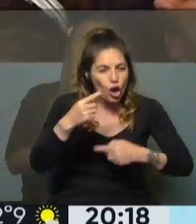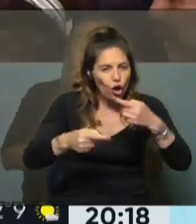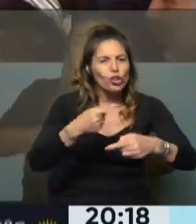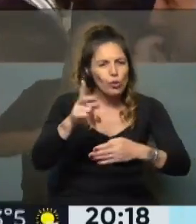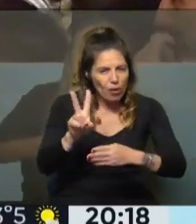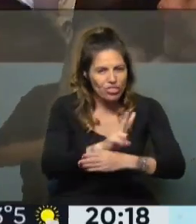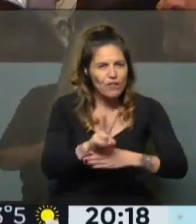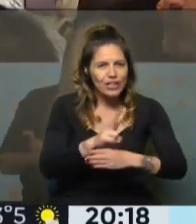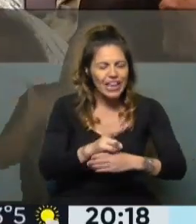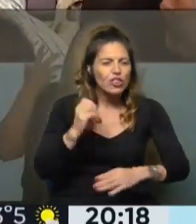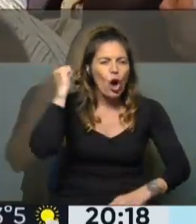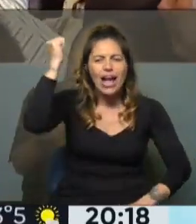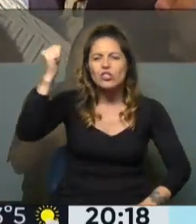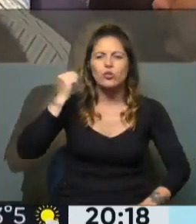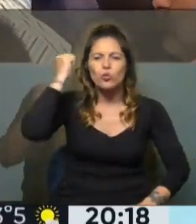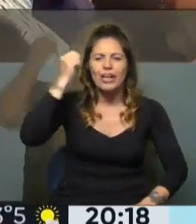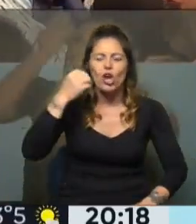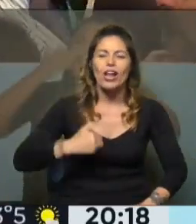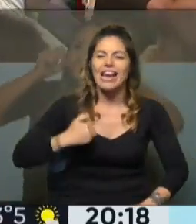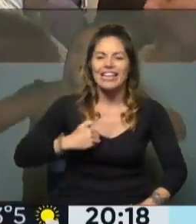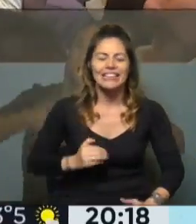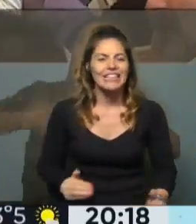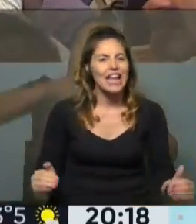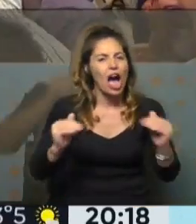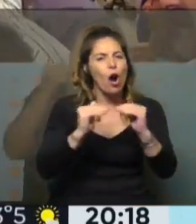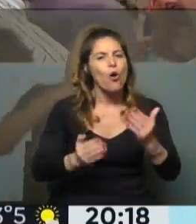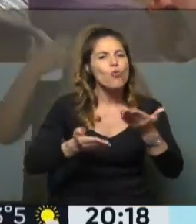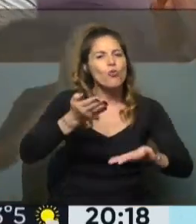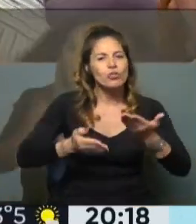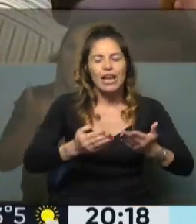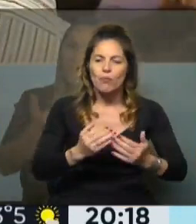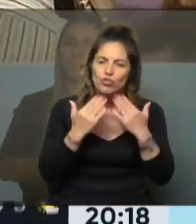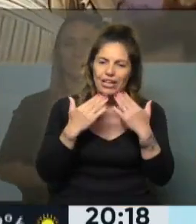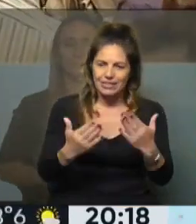defendiendo el sueño de la Argentina justa Muchas